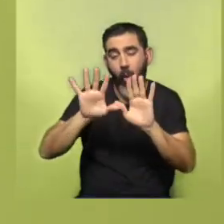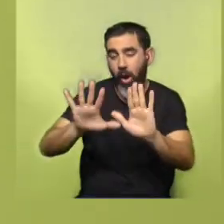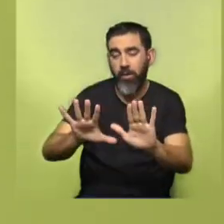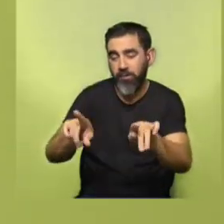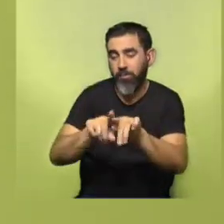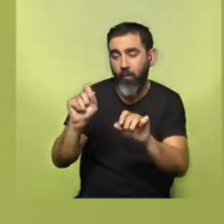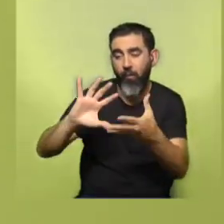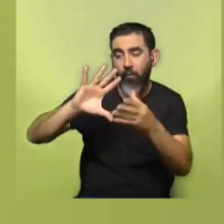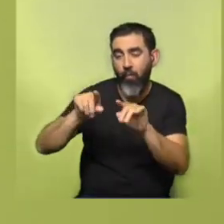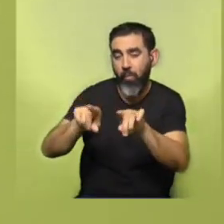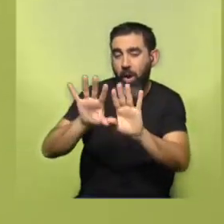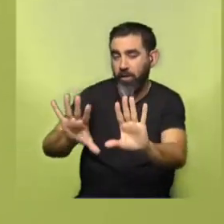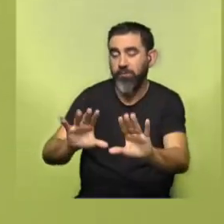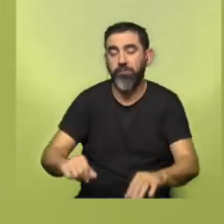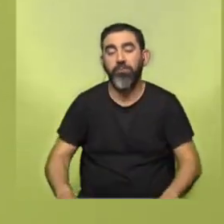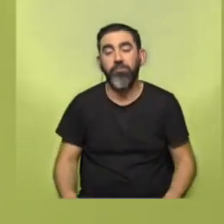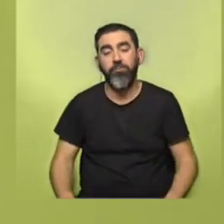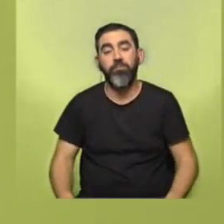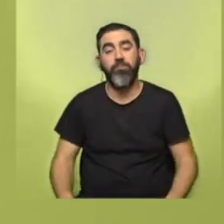misma característica de haber sido perforadas.